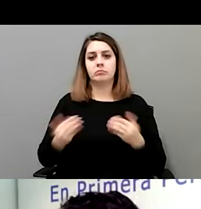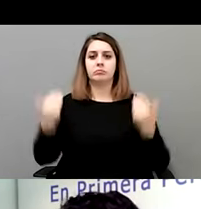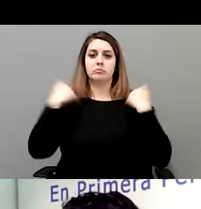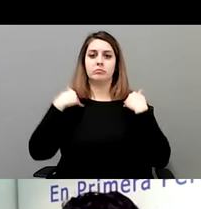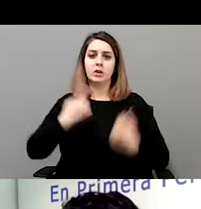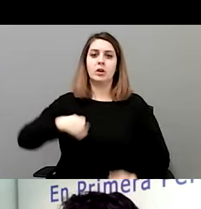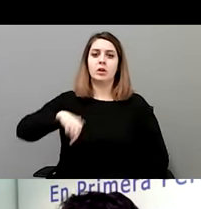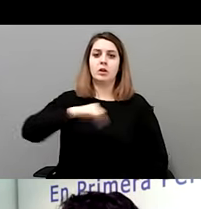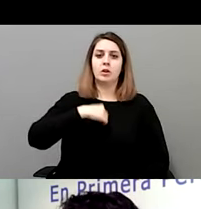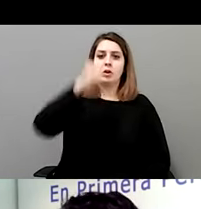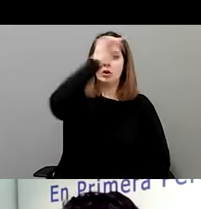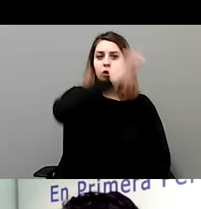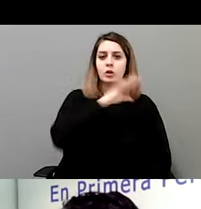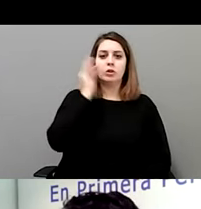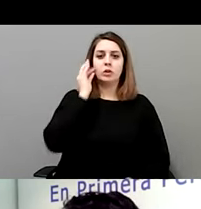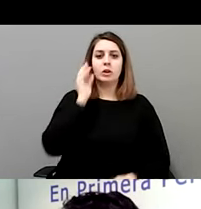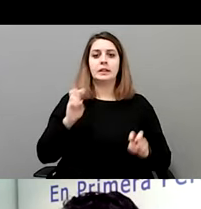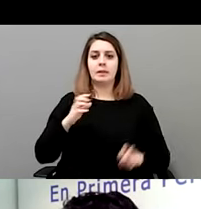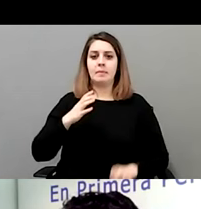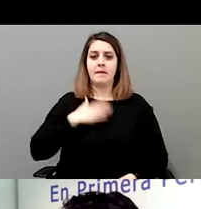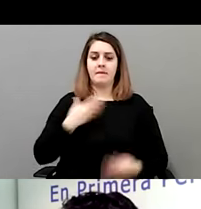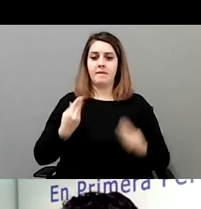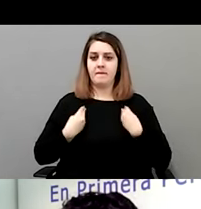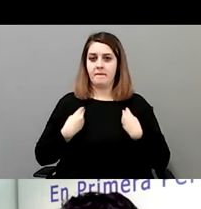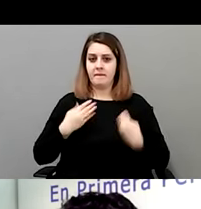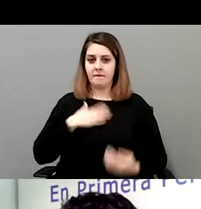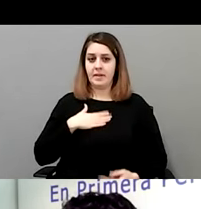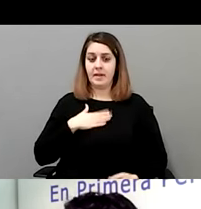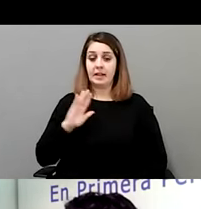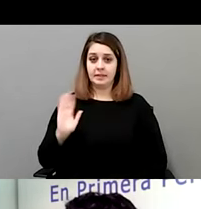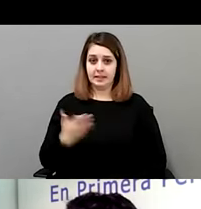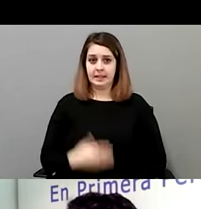decisiones sobre nuestras propias vidas. Siguiente.